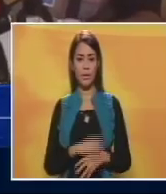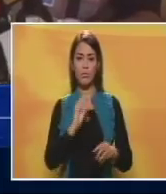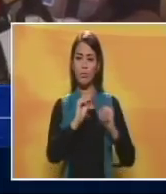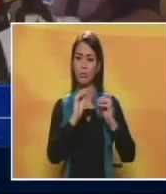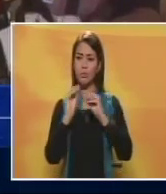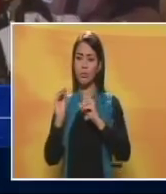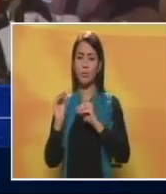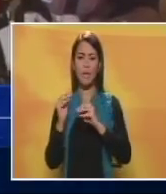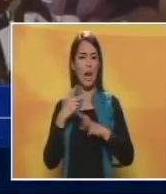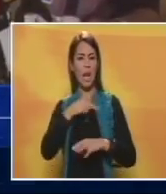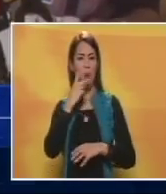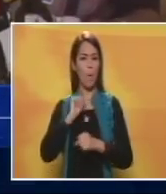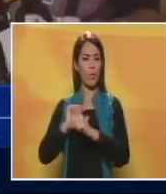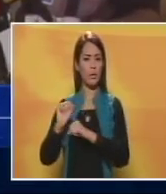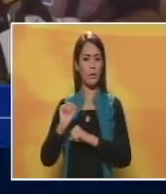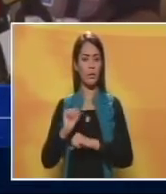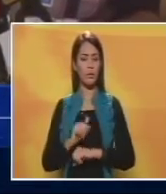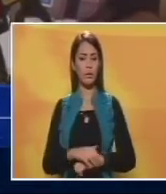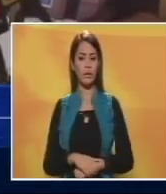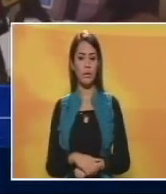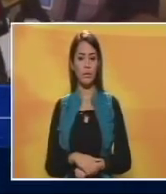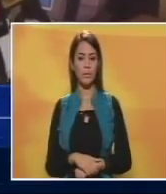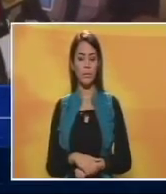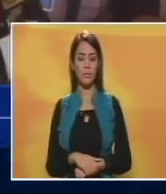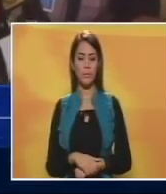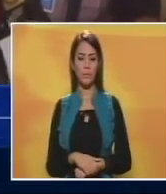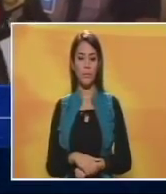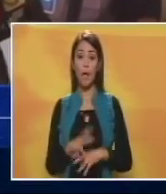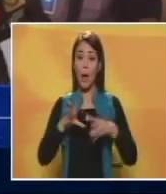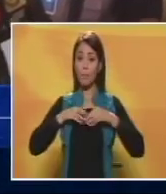la antipolítica, a la abstención.